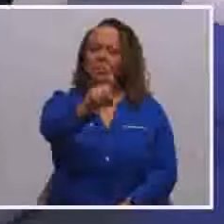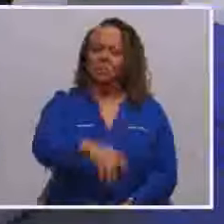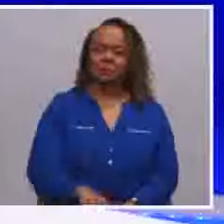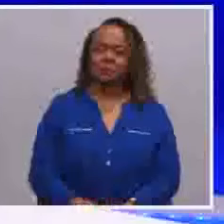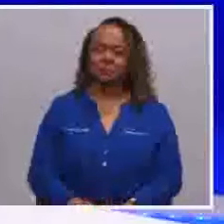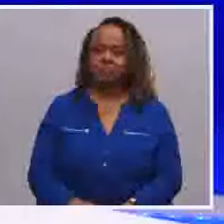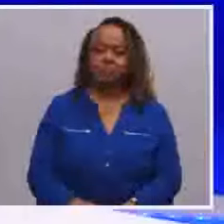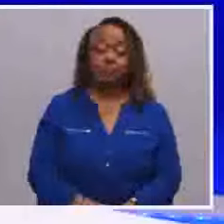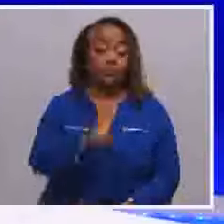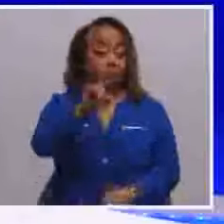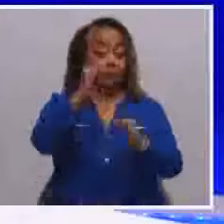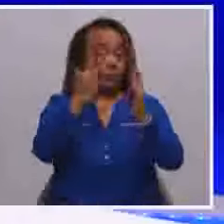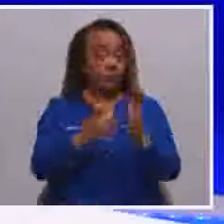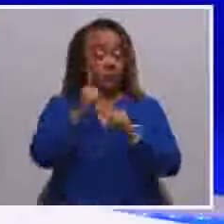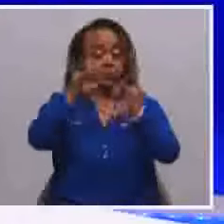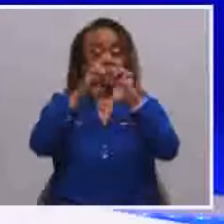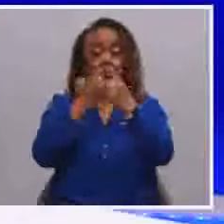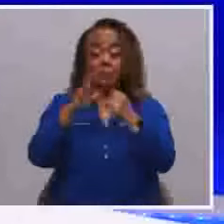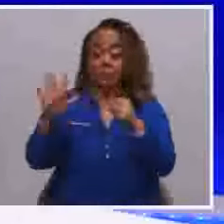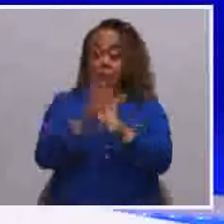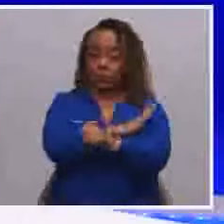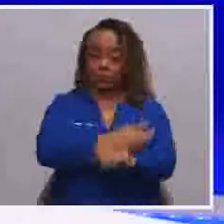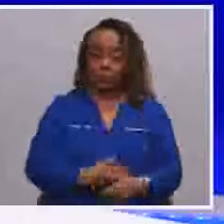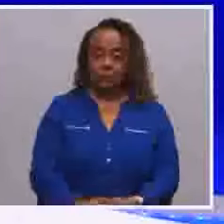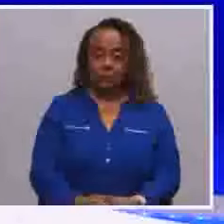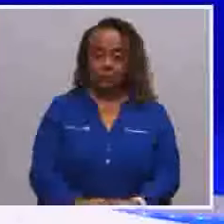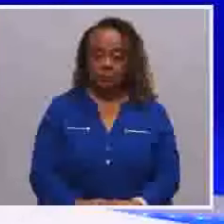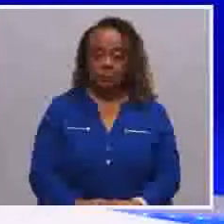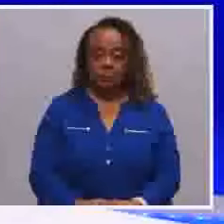si un jugador en un estadio lleno